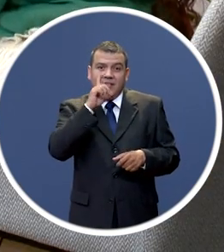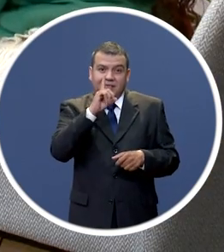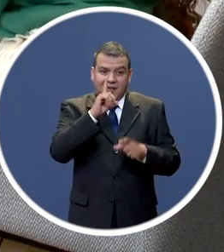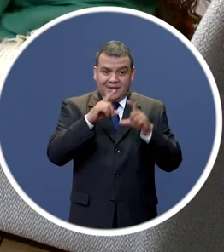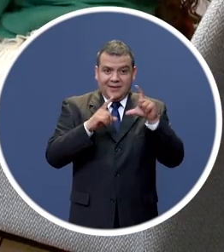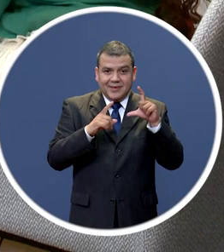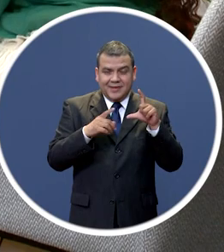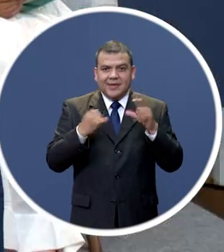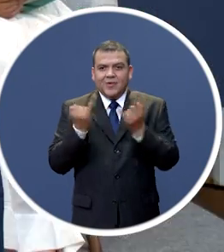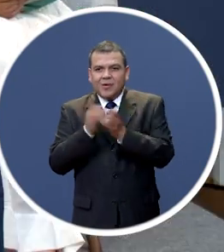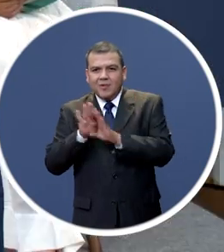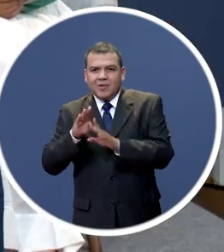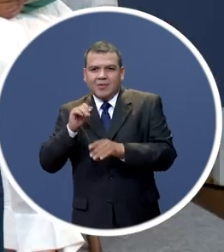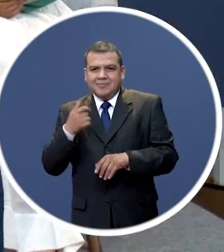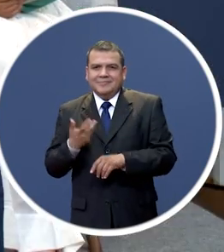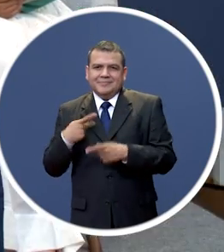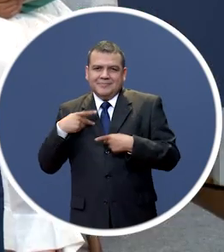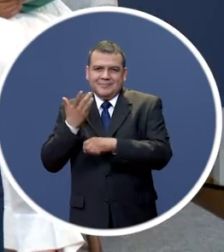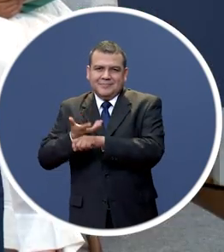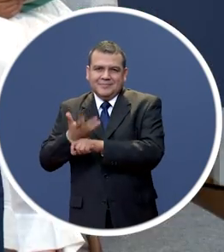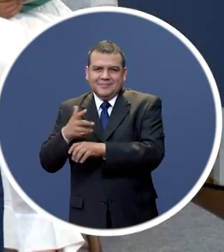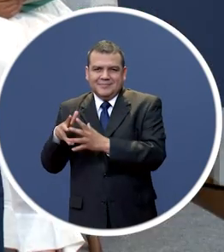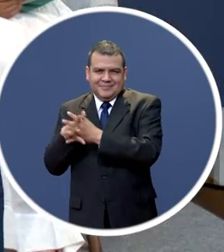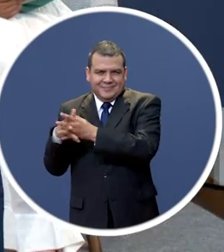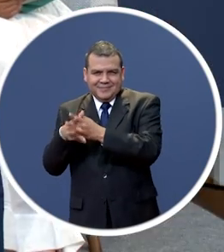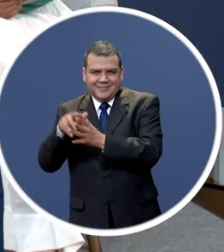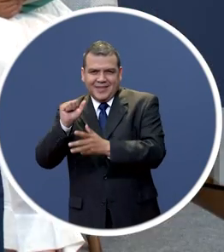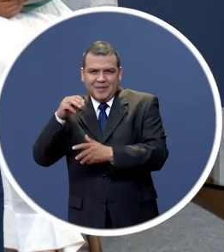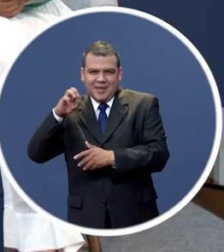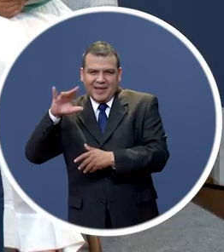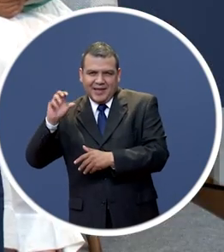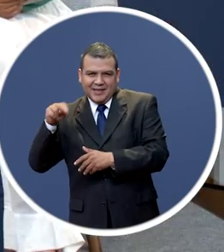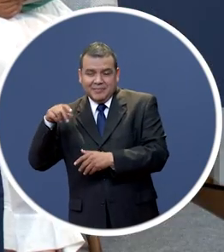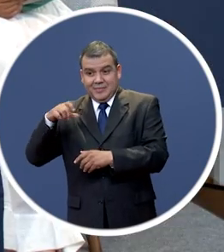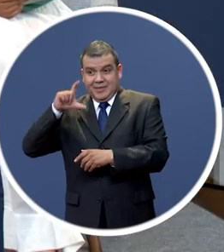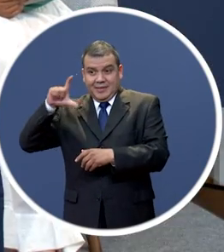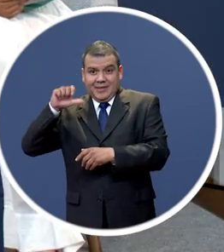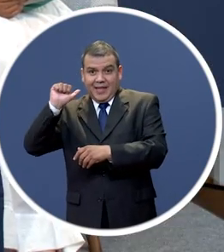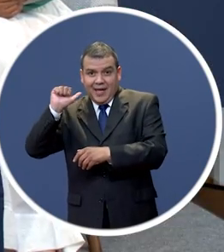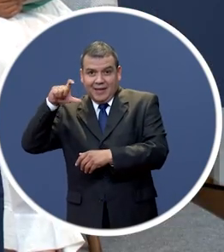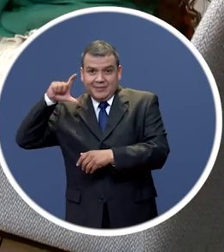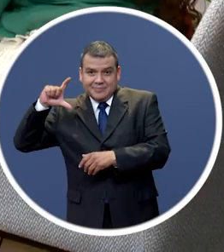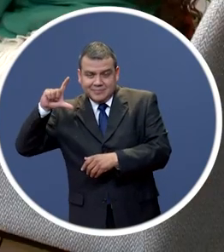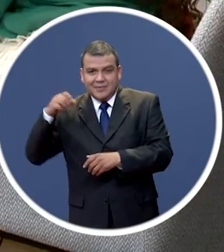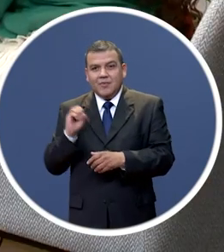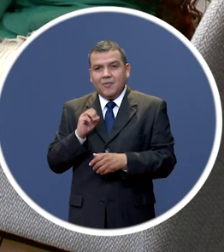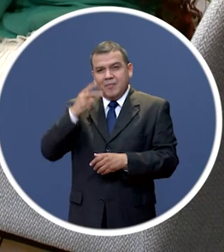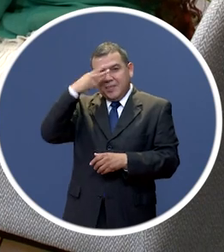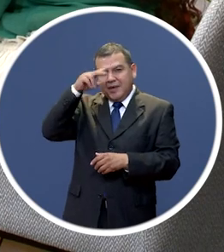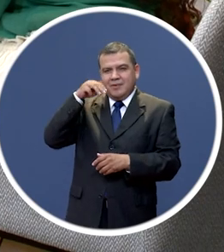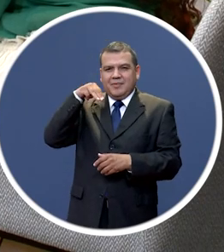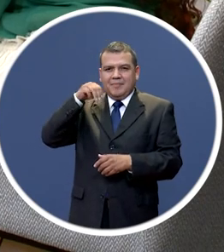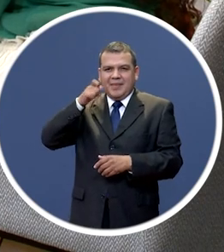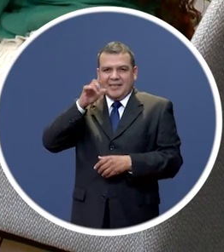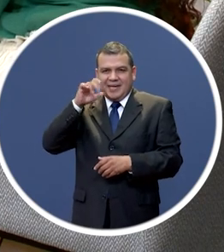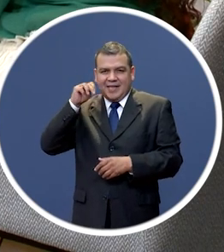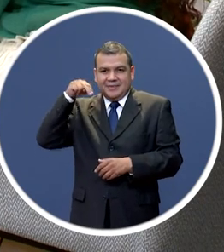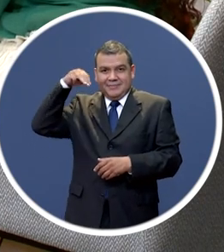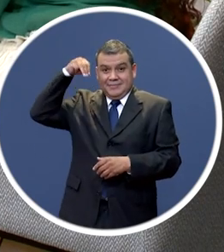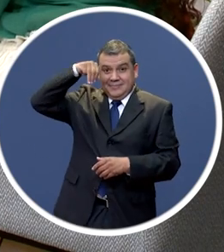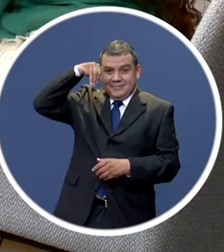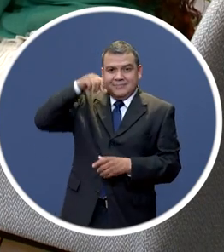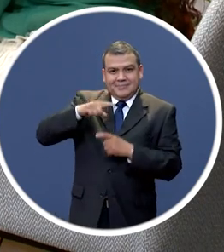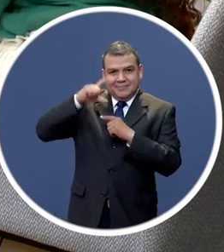mexicano o american lo escriben con A mayúscula para denotar que es una nacionalidad, el sordo lo escribe deaf con D mayúscula